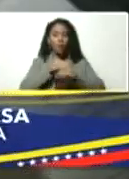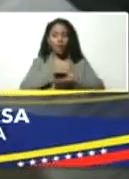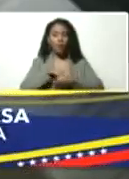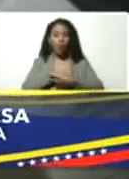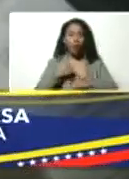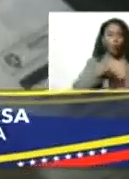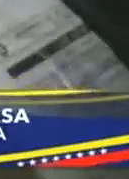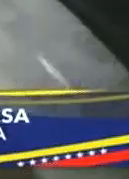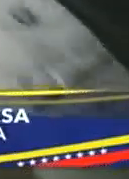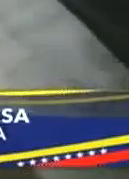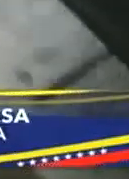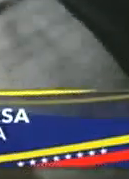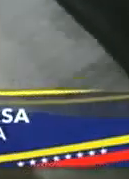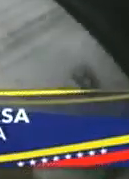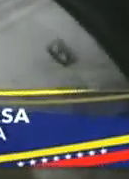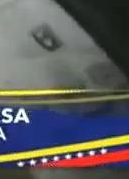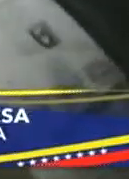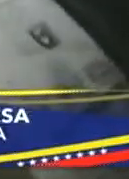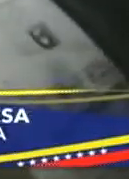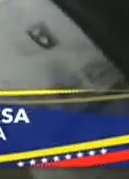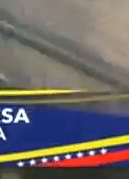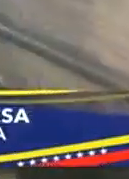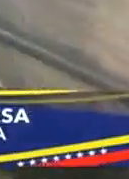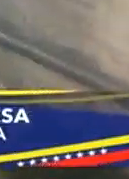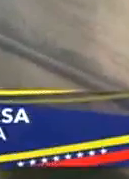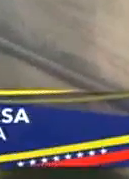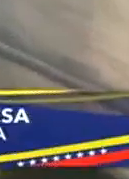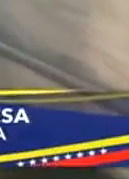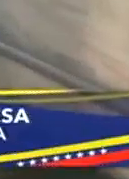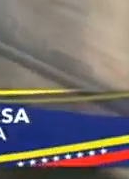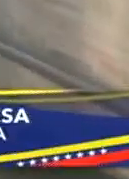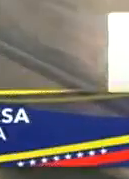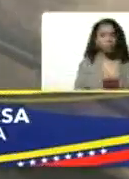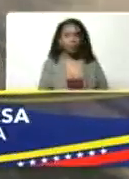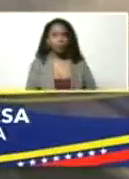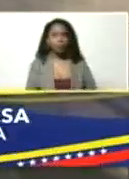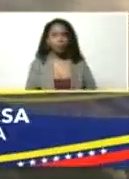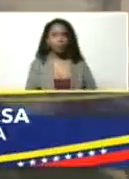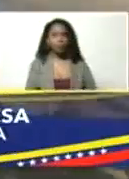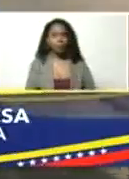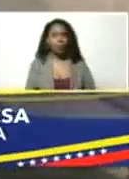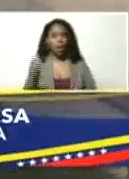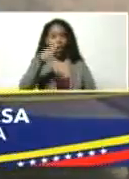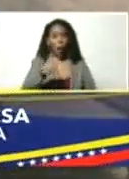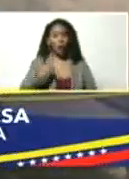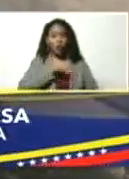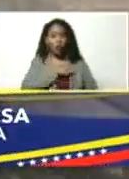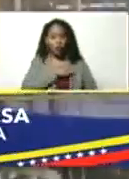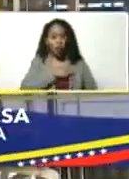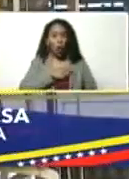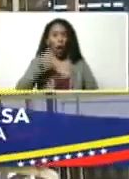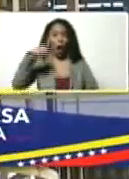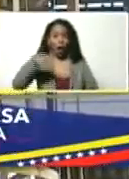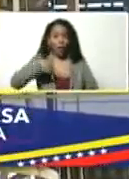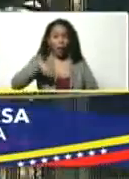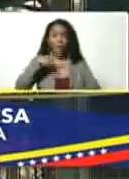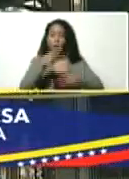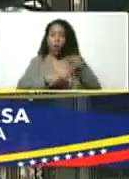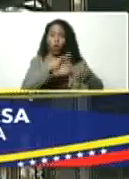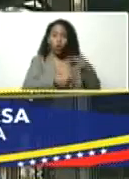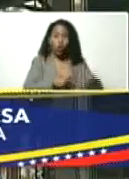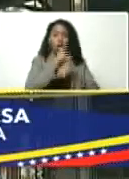nuestra vicepresidenta Delcy, a usted y al pueblo venezolano, que hoy nosotros estamos produciendo